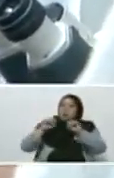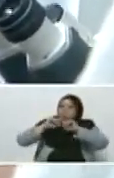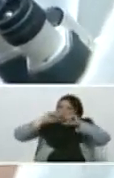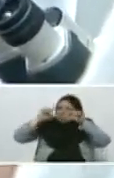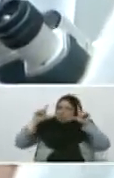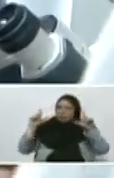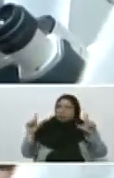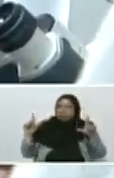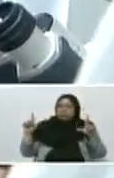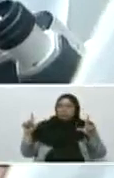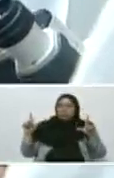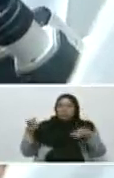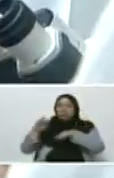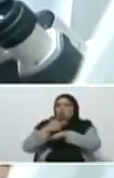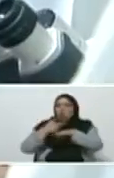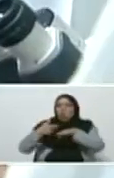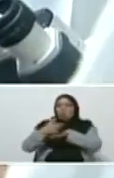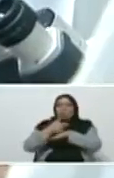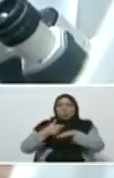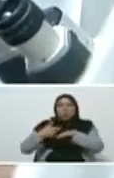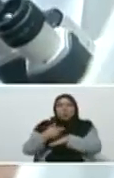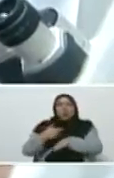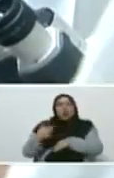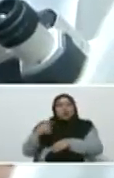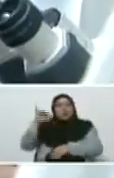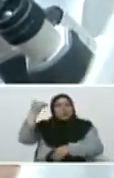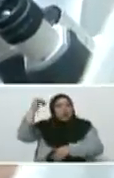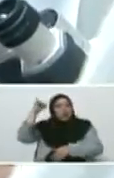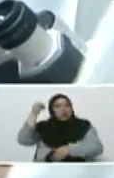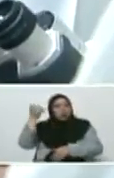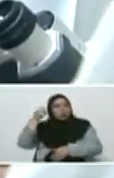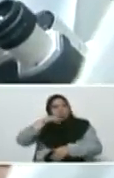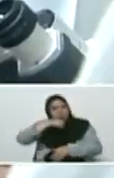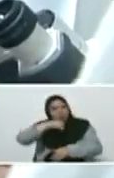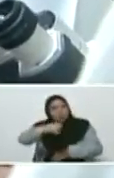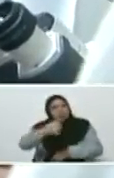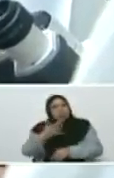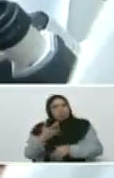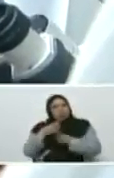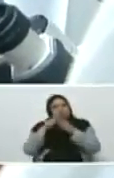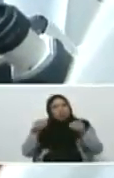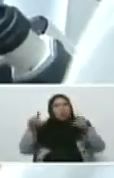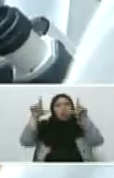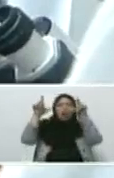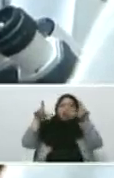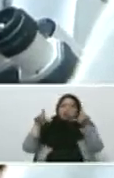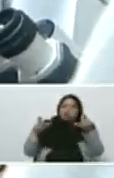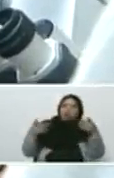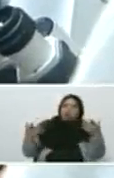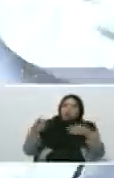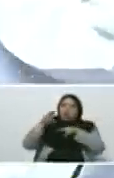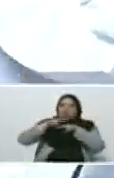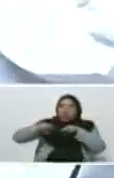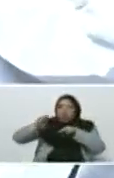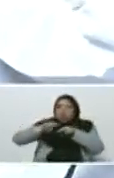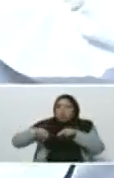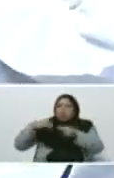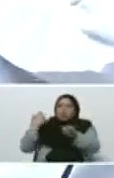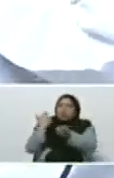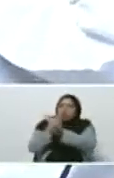espectaculares del gobernador León Heredia, quien me mantiene informado, me envía las fotografías de los niños